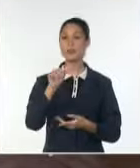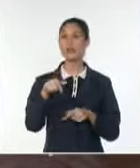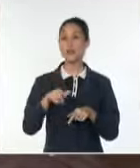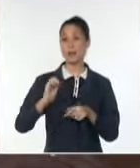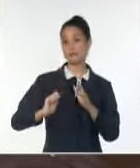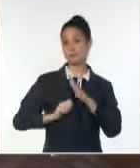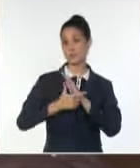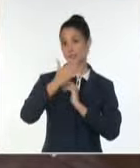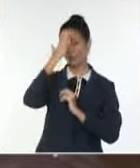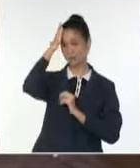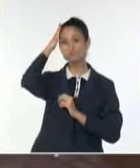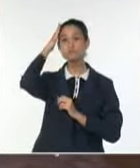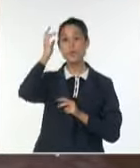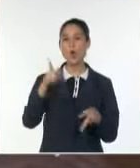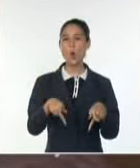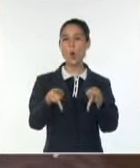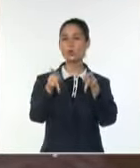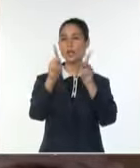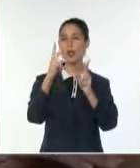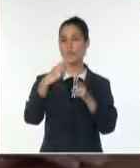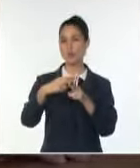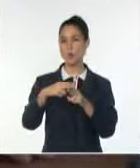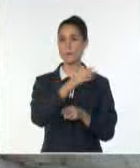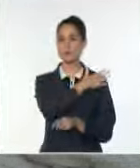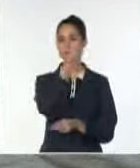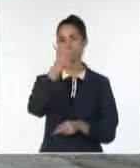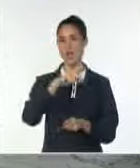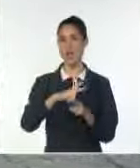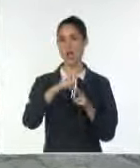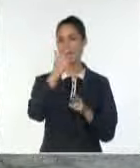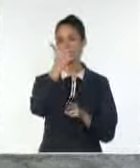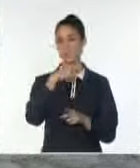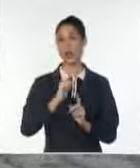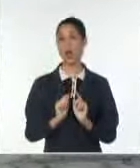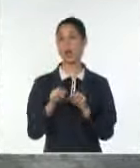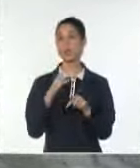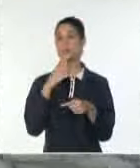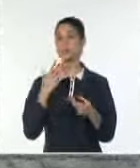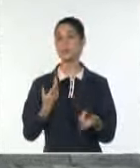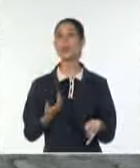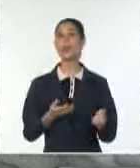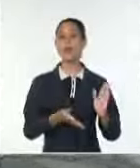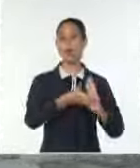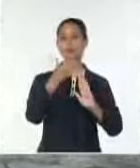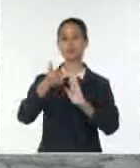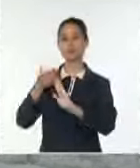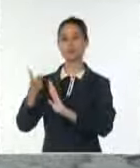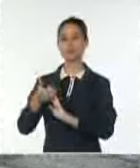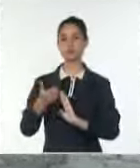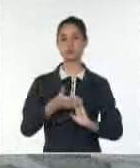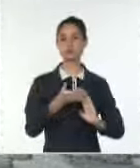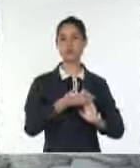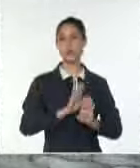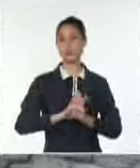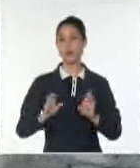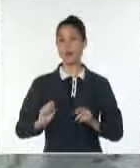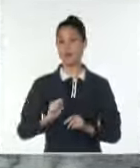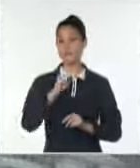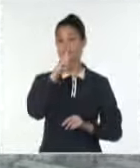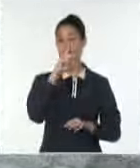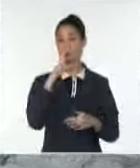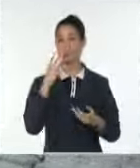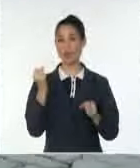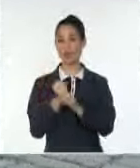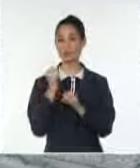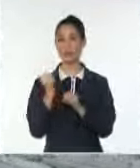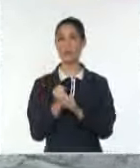a unos 12 km de la ciudad de San espíritus como parte de la inversión por estos días Aquí concluyen los trabajos en la piscina